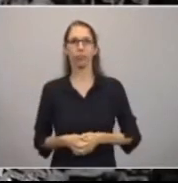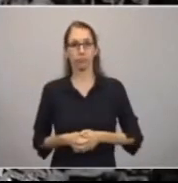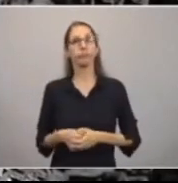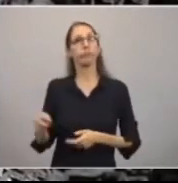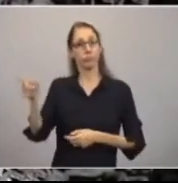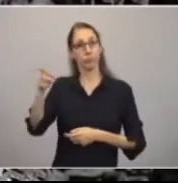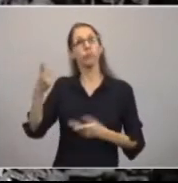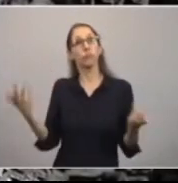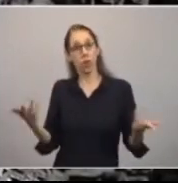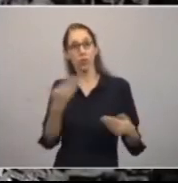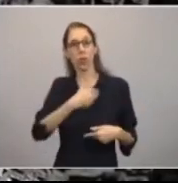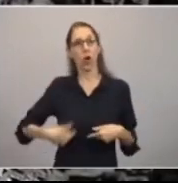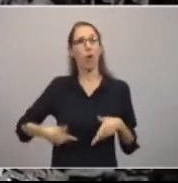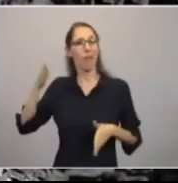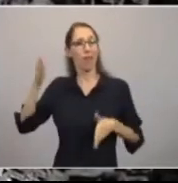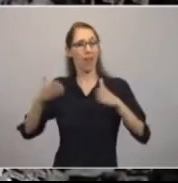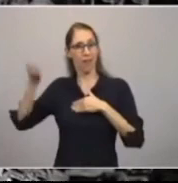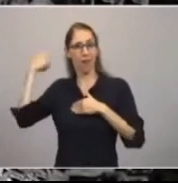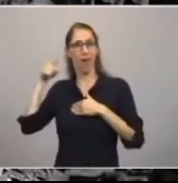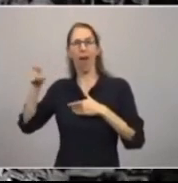Entonces, abrieron las importaciones.